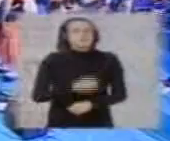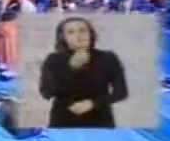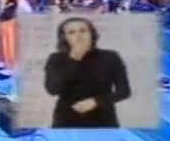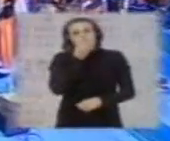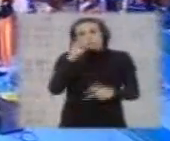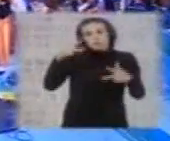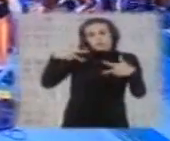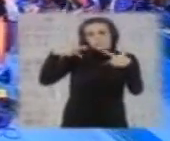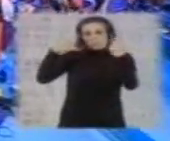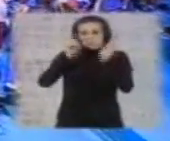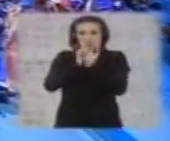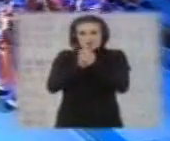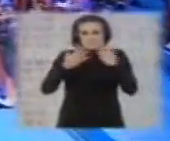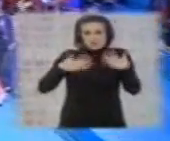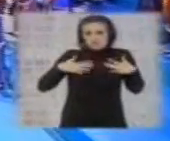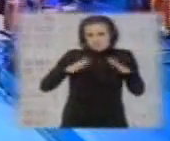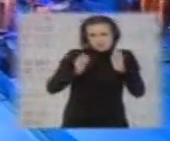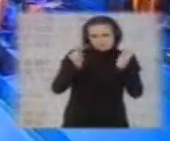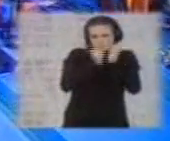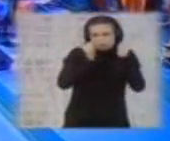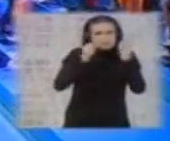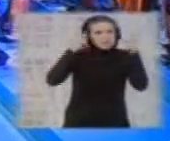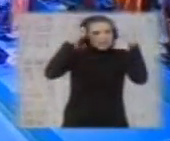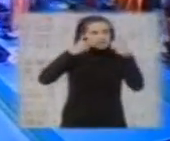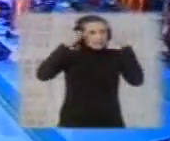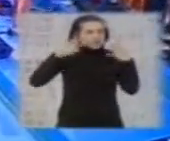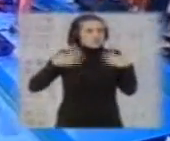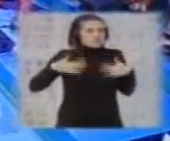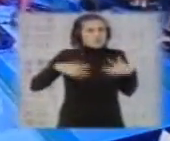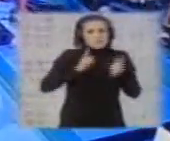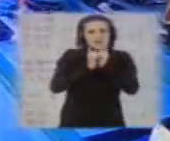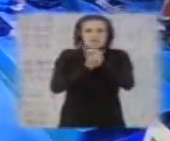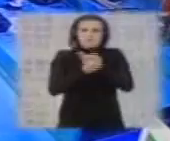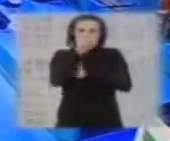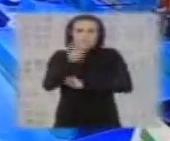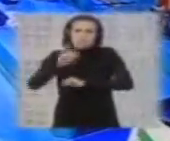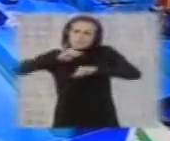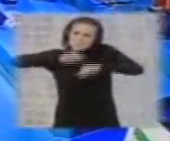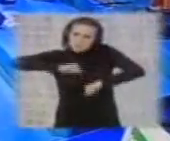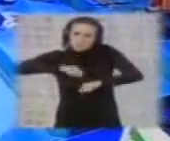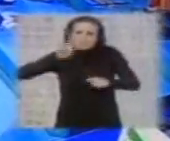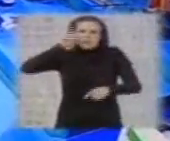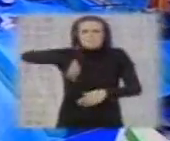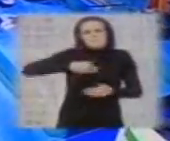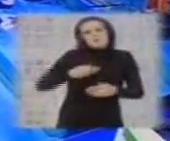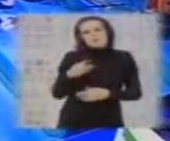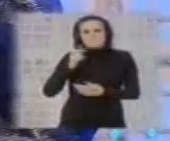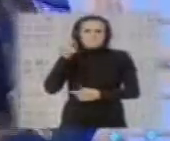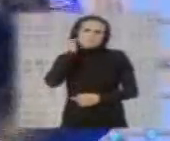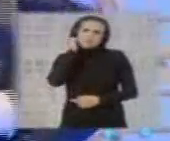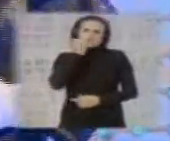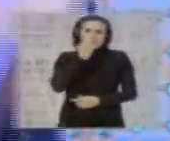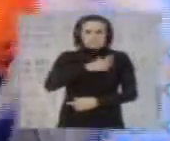permiso, nos cambiamos enseguida y nos vamos a intentar disfrazar de personas mayores que también reivindican el daño que le estamos haciendo al planeta, ¿vale?